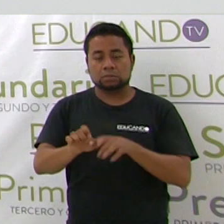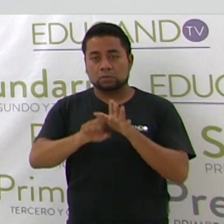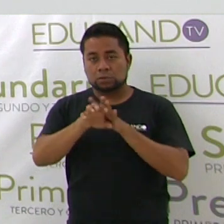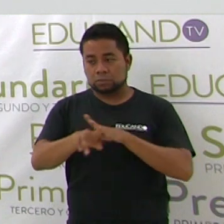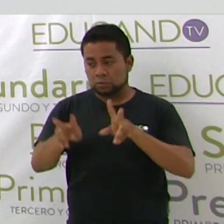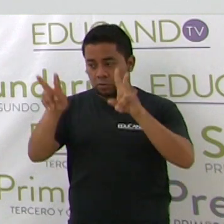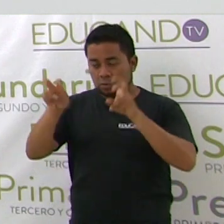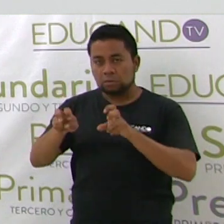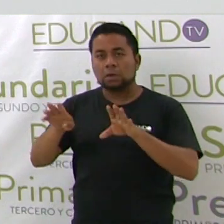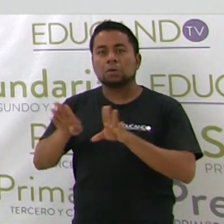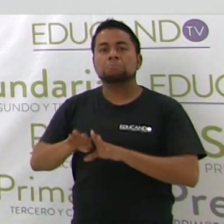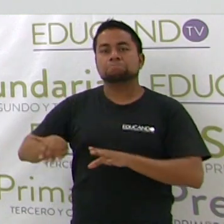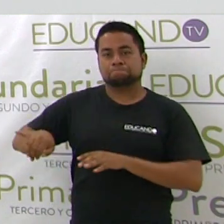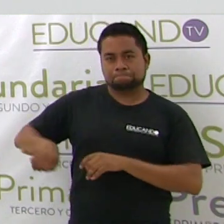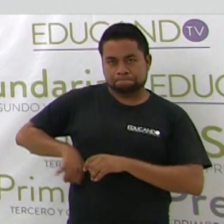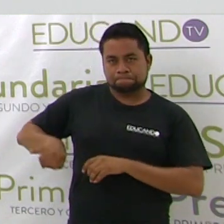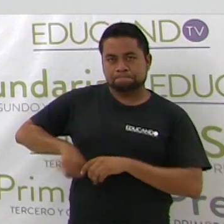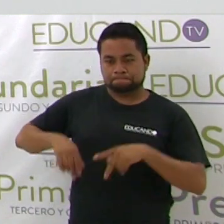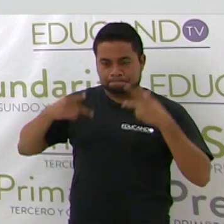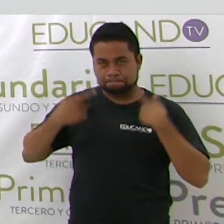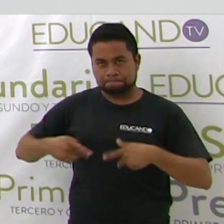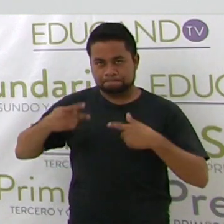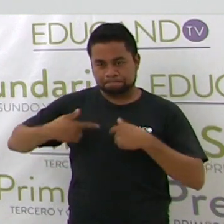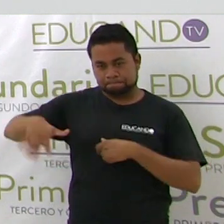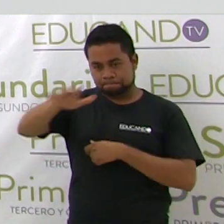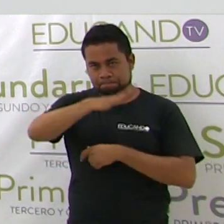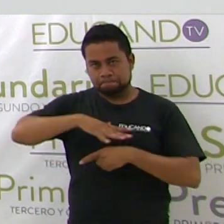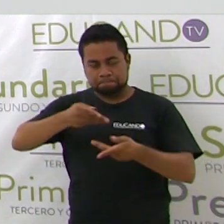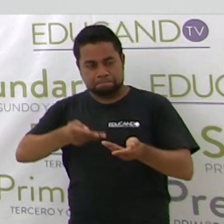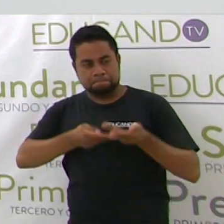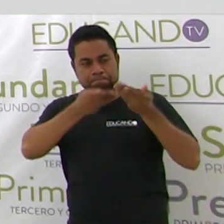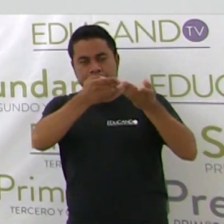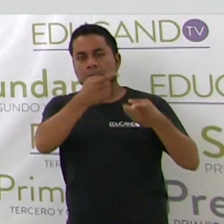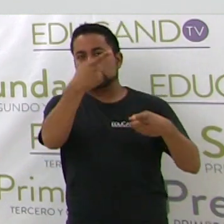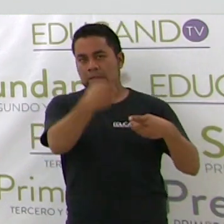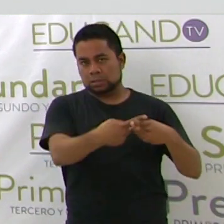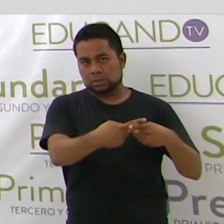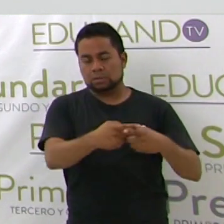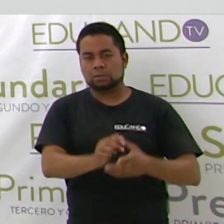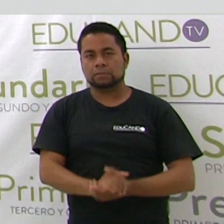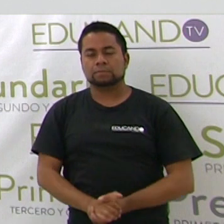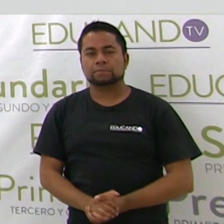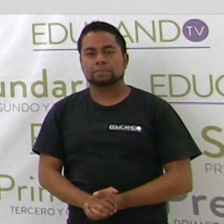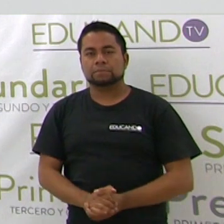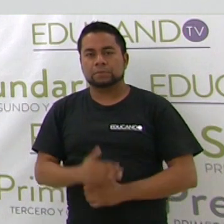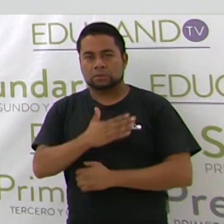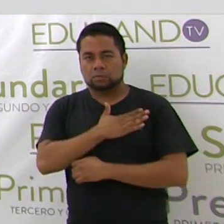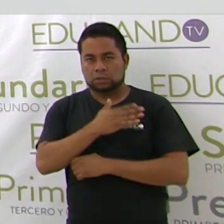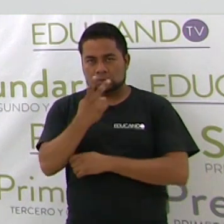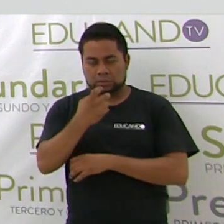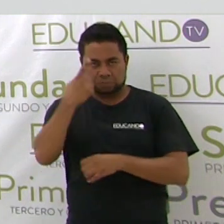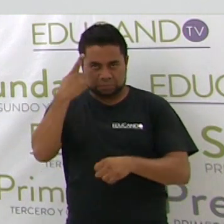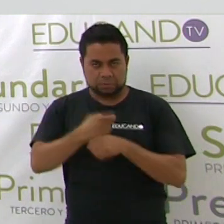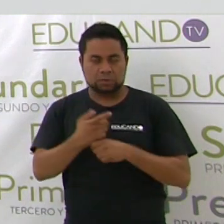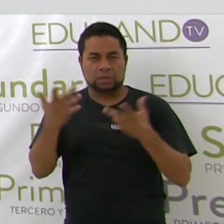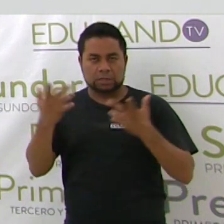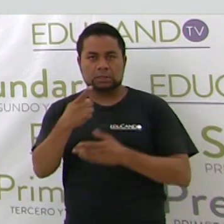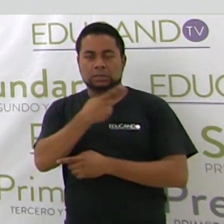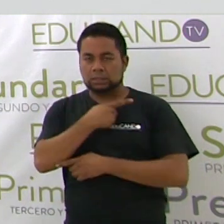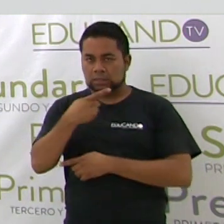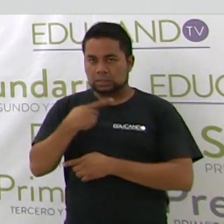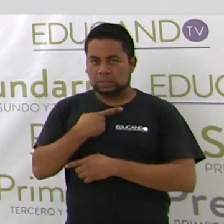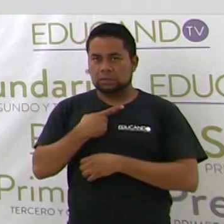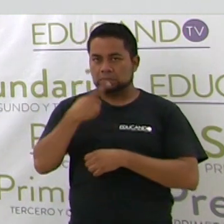le interese al público a quien vamos a dirigirlo. Bueno, Eso es lo primero que tenemos que